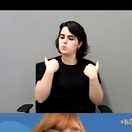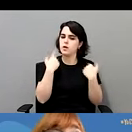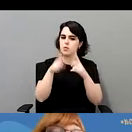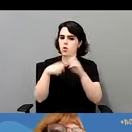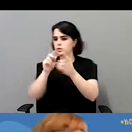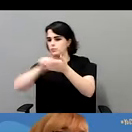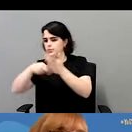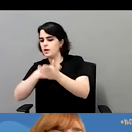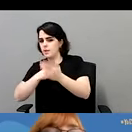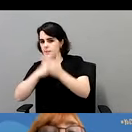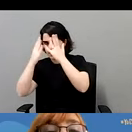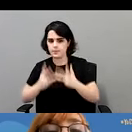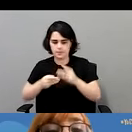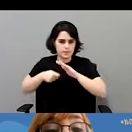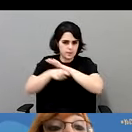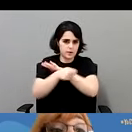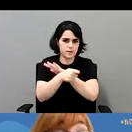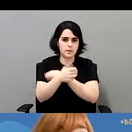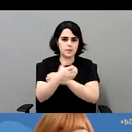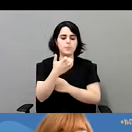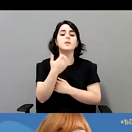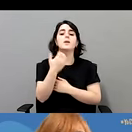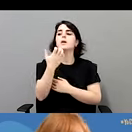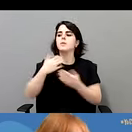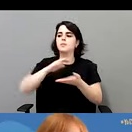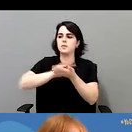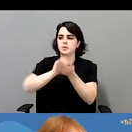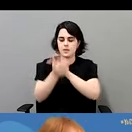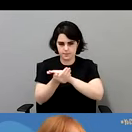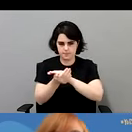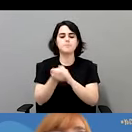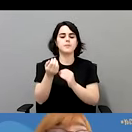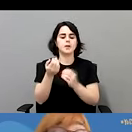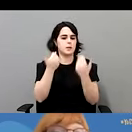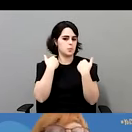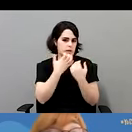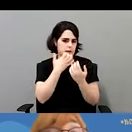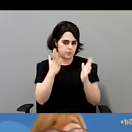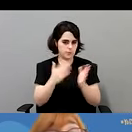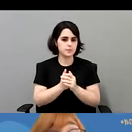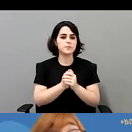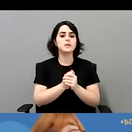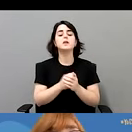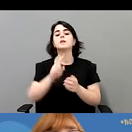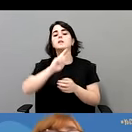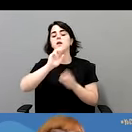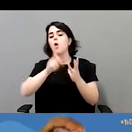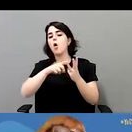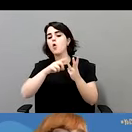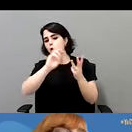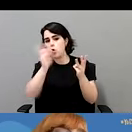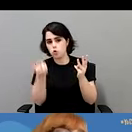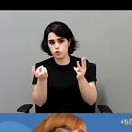los papeles. Ejemplo de ellas es Predif. Sobre esto nos va a hablar Rocío Molpeceres. Y luego habría una tercera fórmula, que